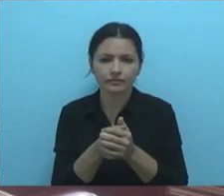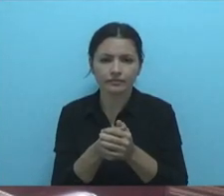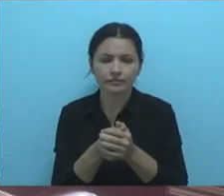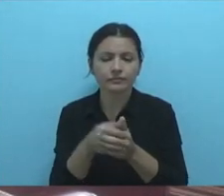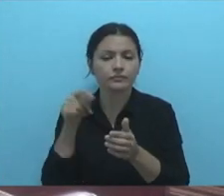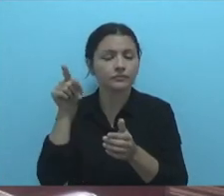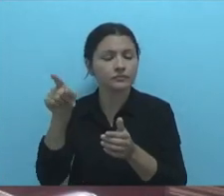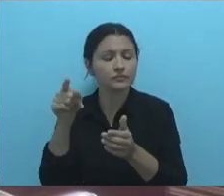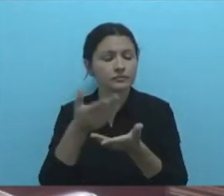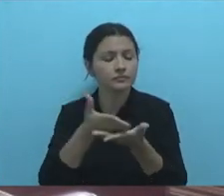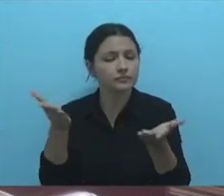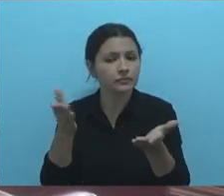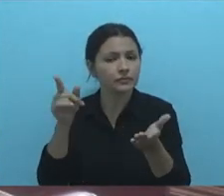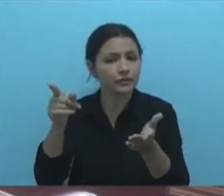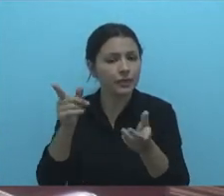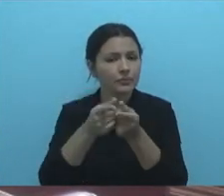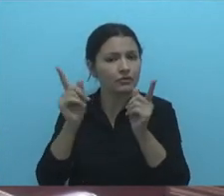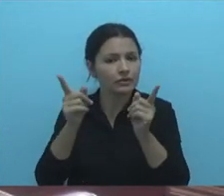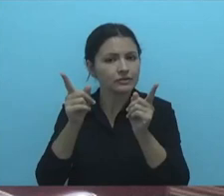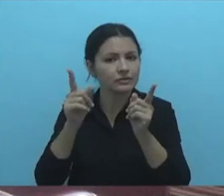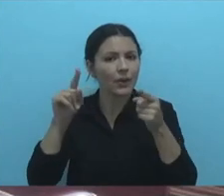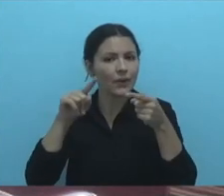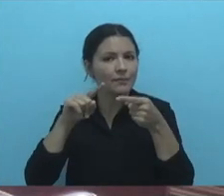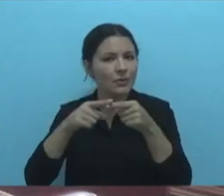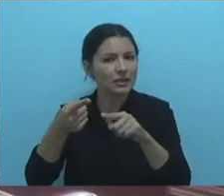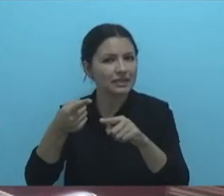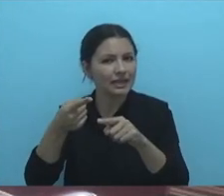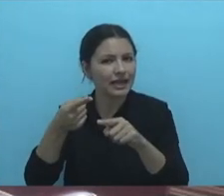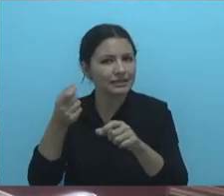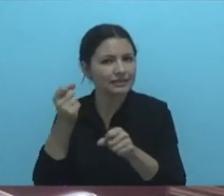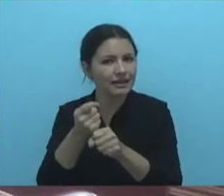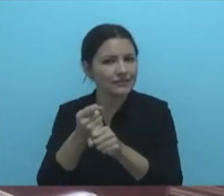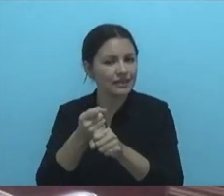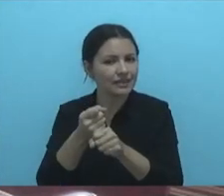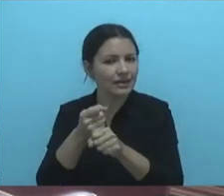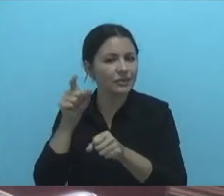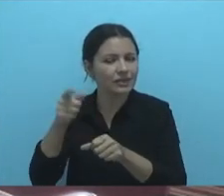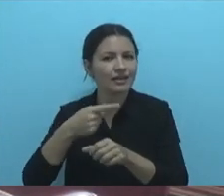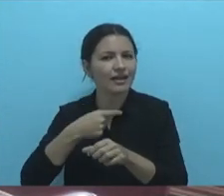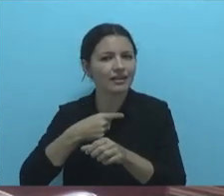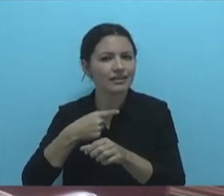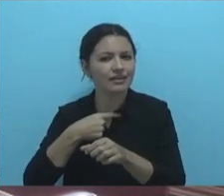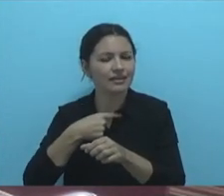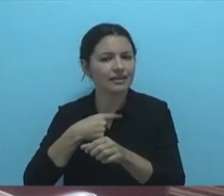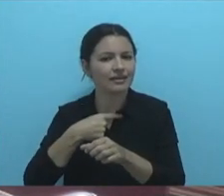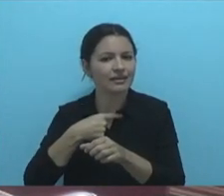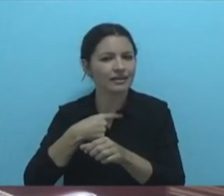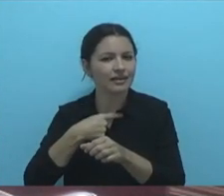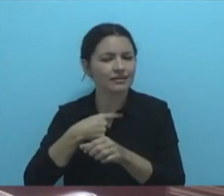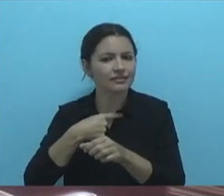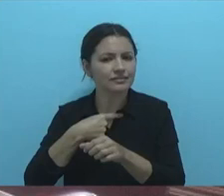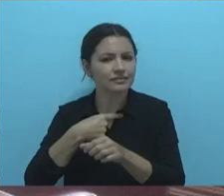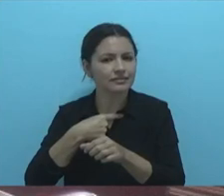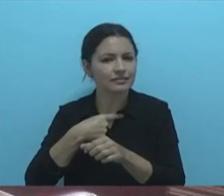reconozca Honestamente que usted está haciendo política e intenta en la práctica que